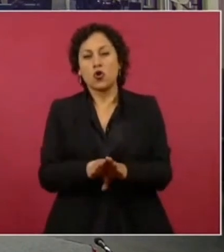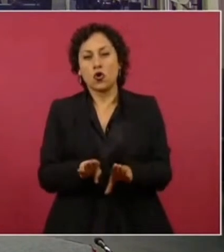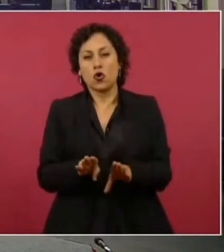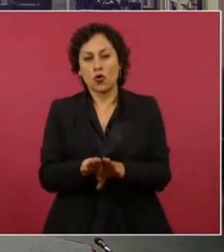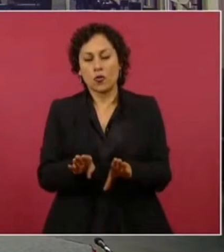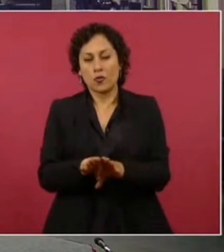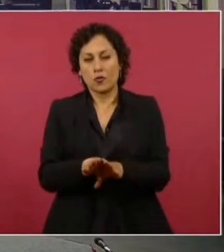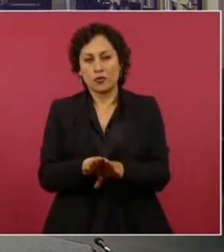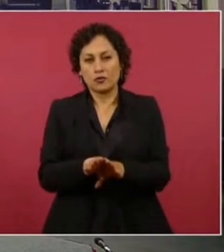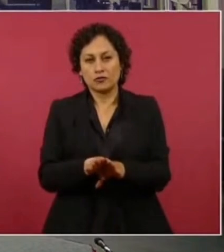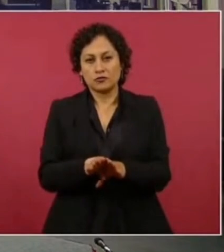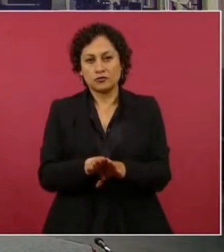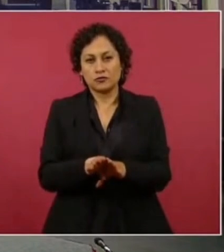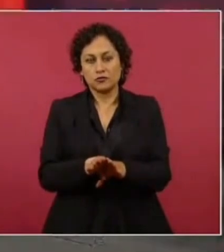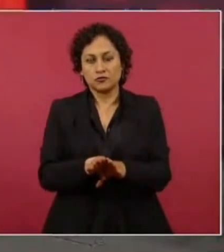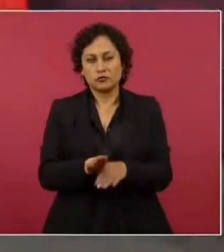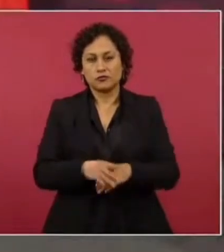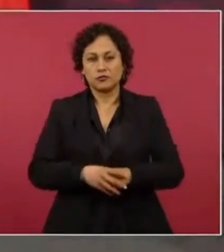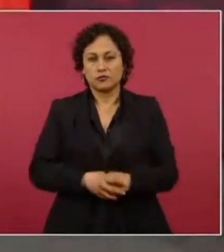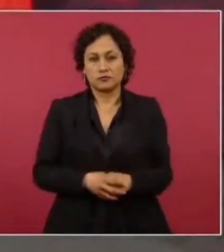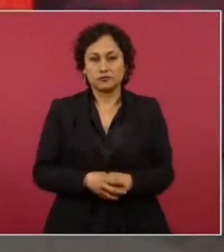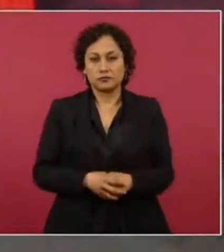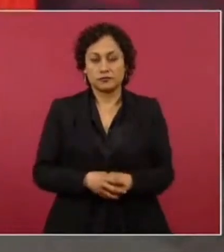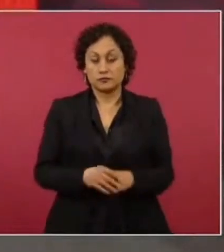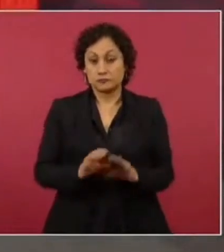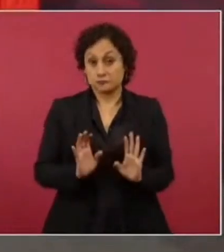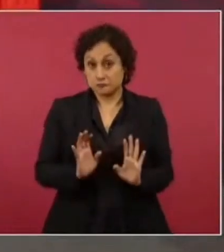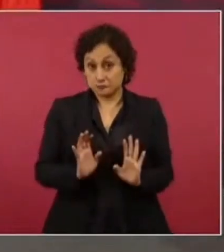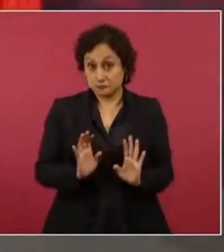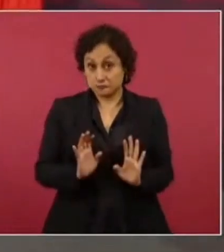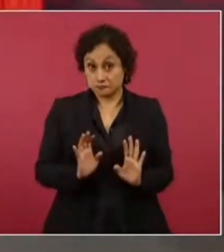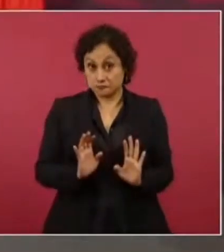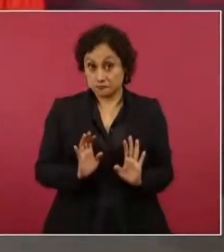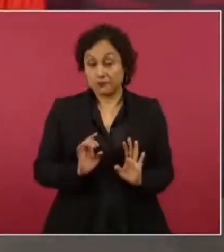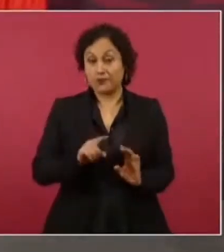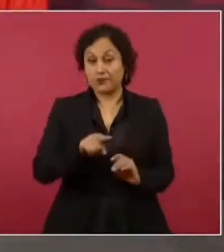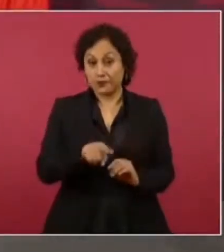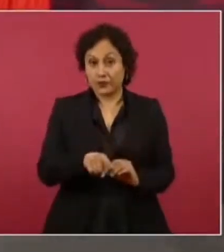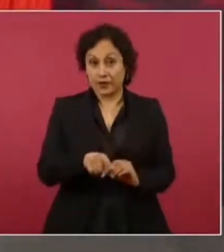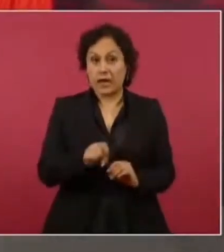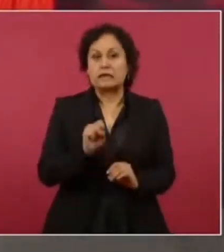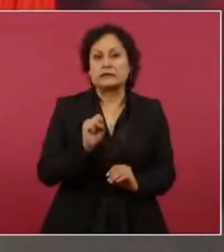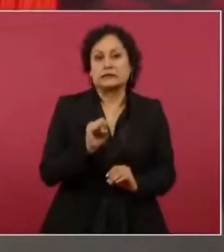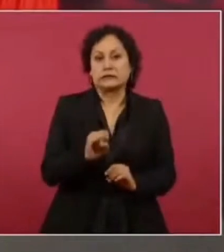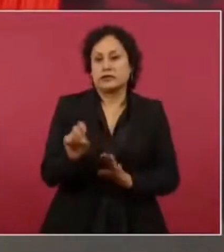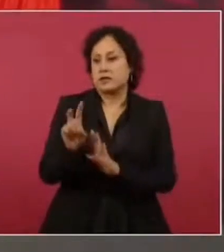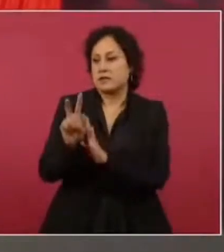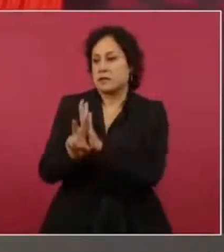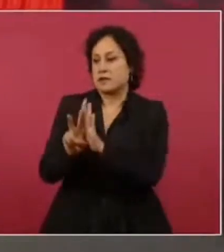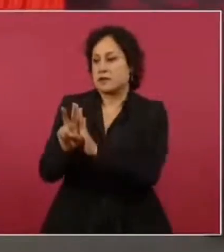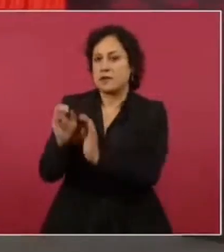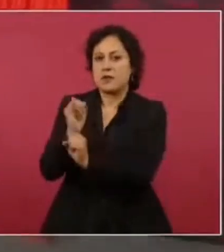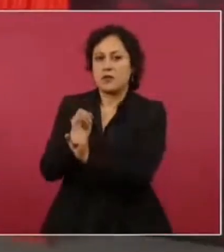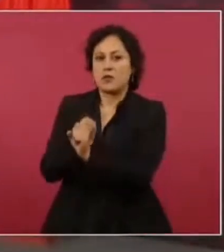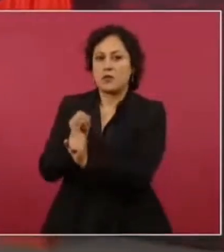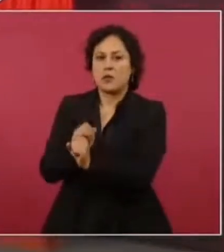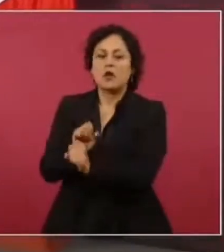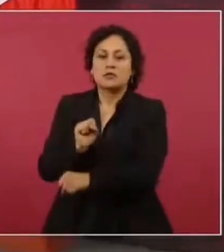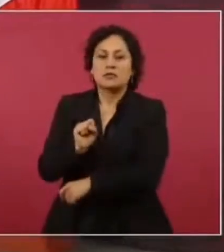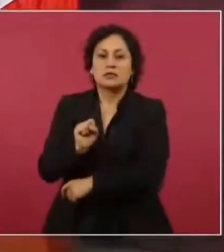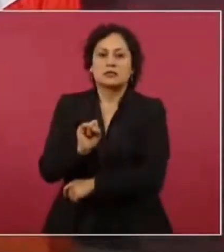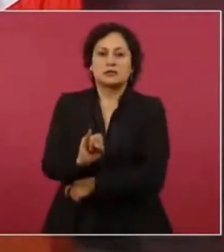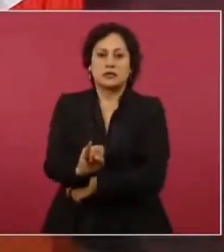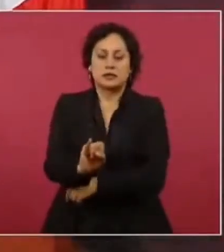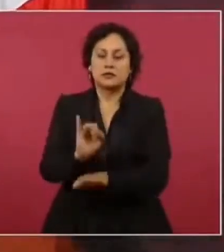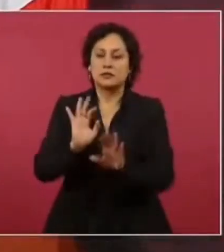toda la razón al reportaje habla de medios